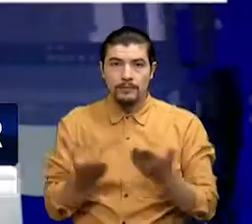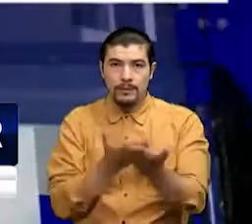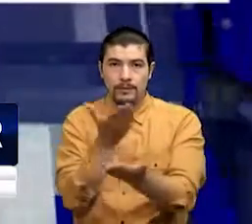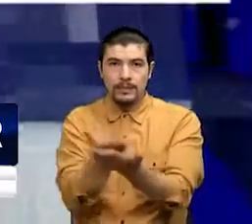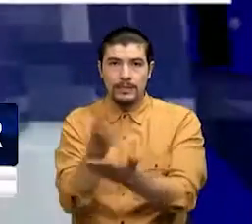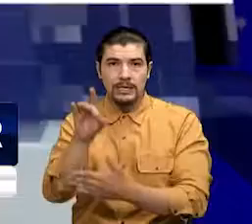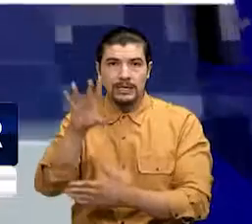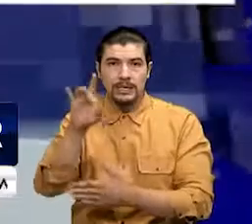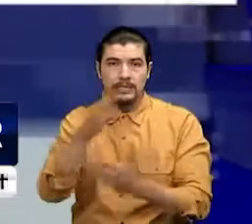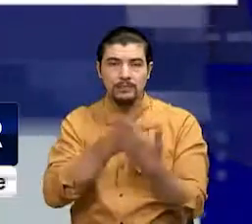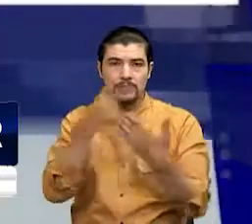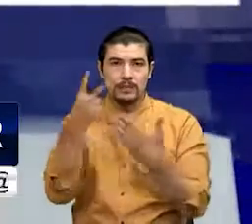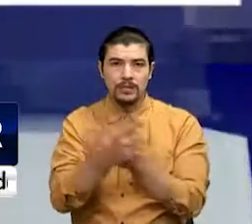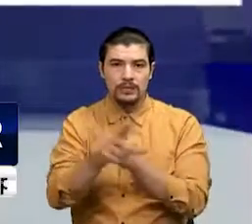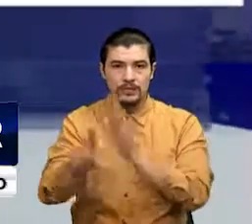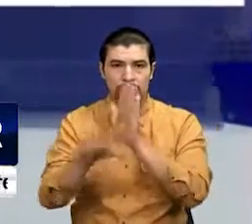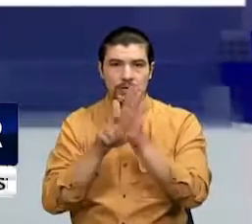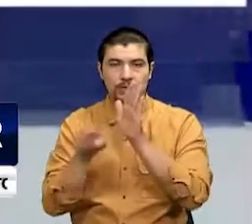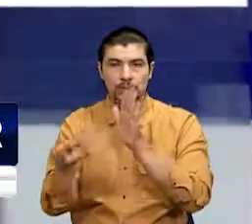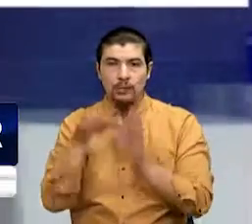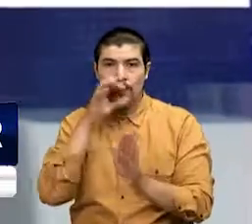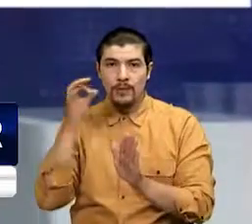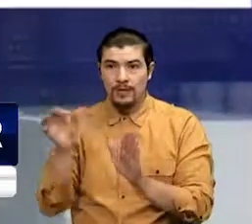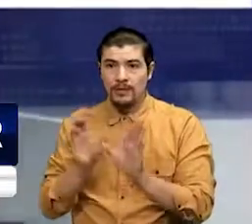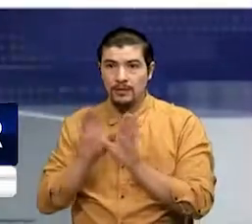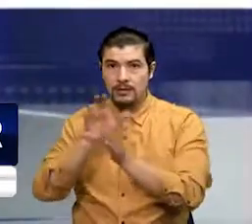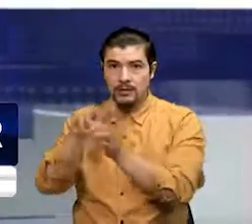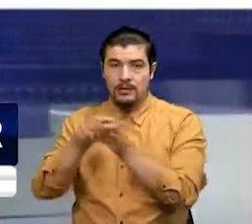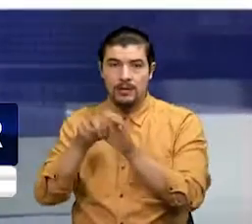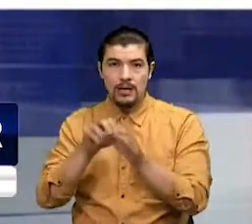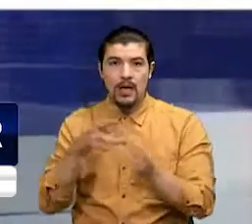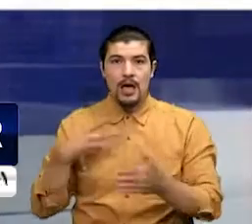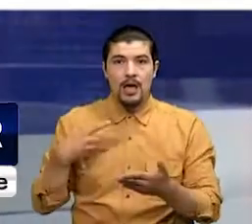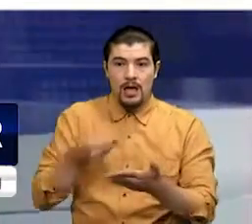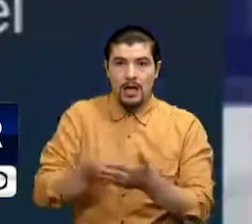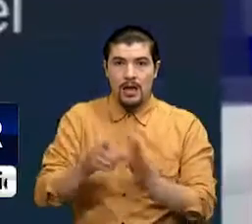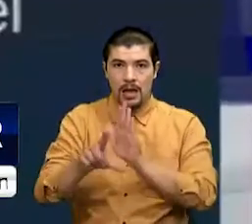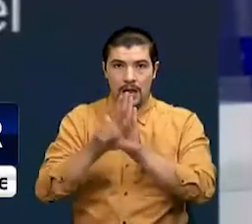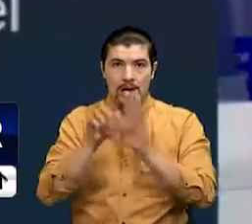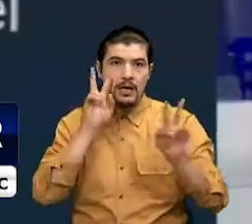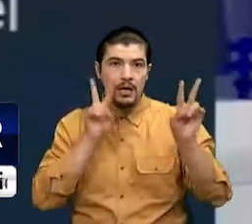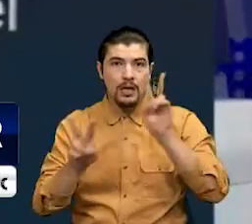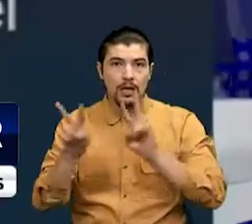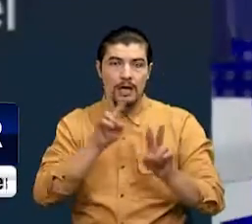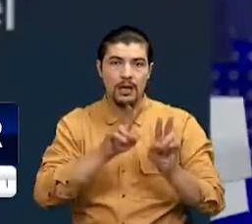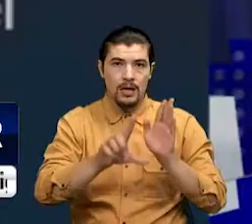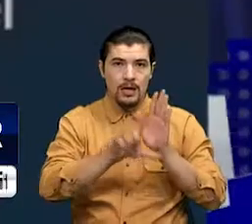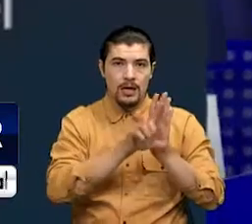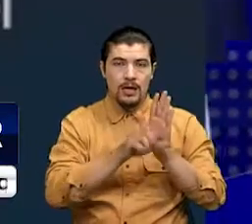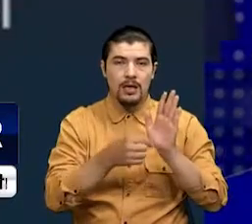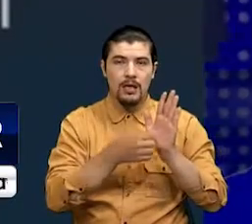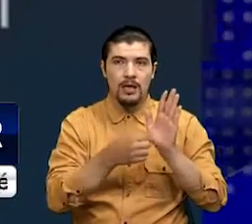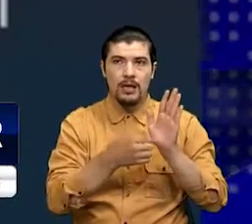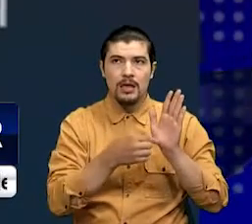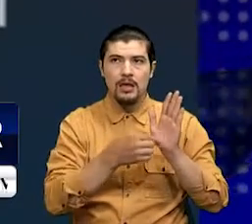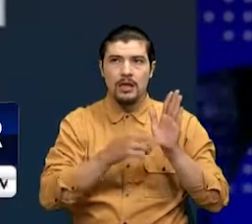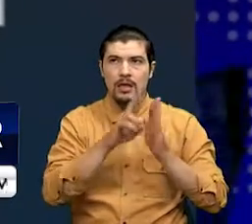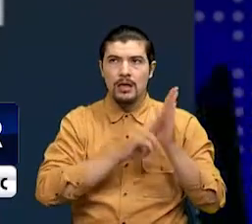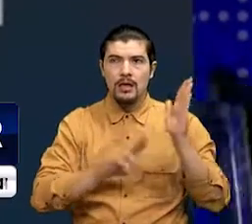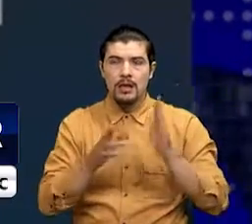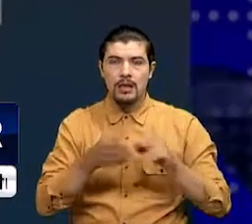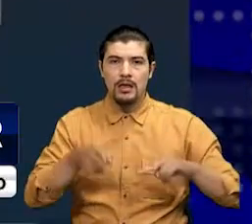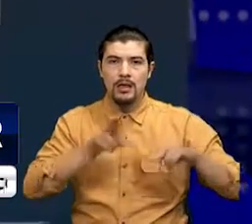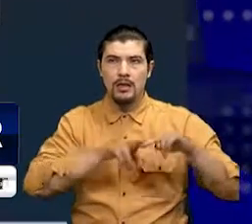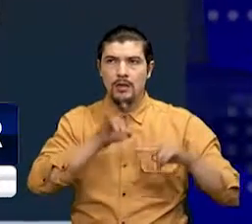en su paso por el congreso de la república es autor de la ley del turismo la renovación de la estampilla pro wish la